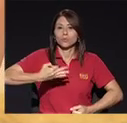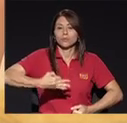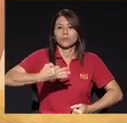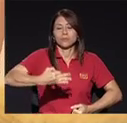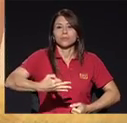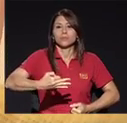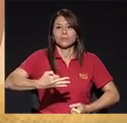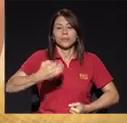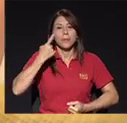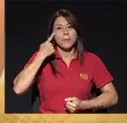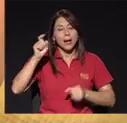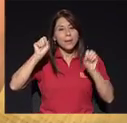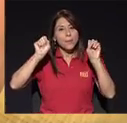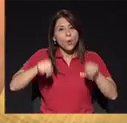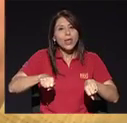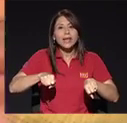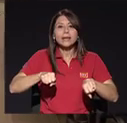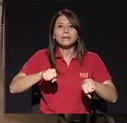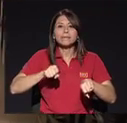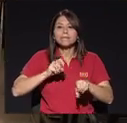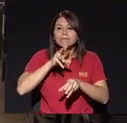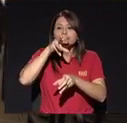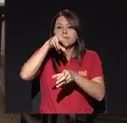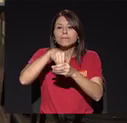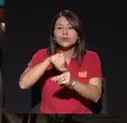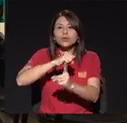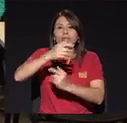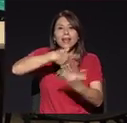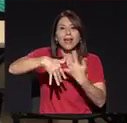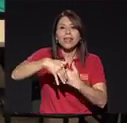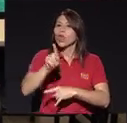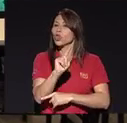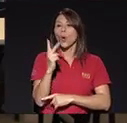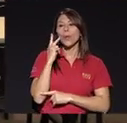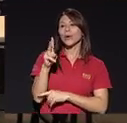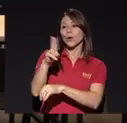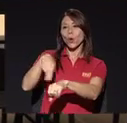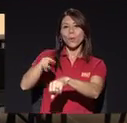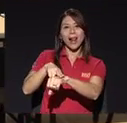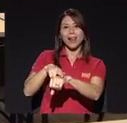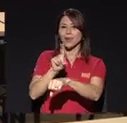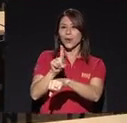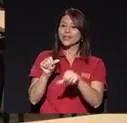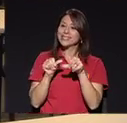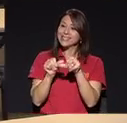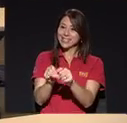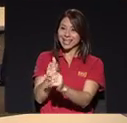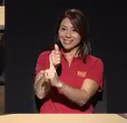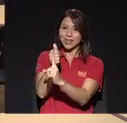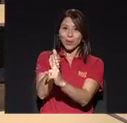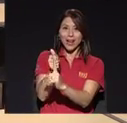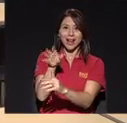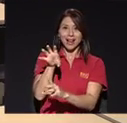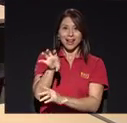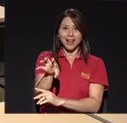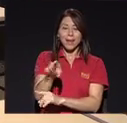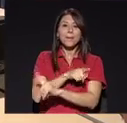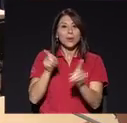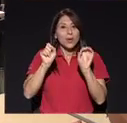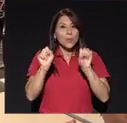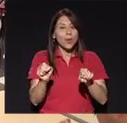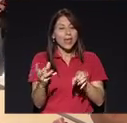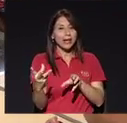diarios para poder convivir en sociedad, ¿verdad? No para normalizarlo, para que siga siendo él, pero que pueda vivir en